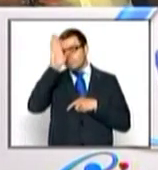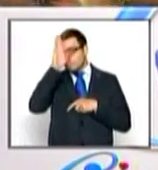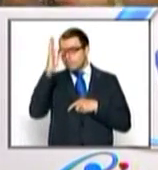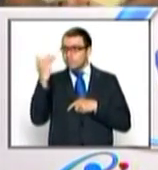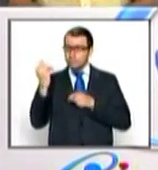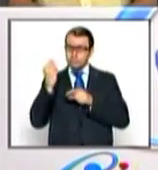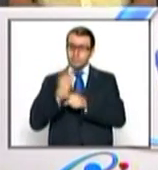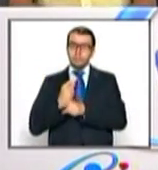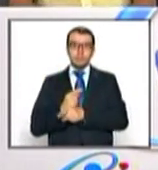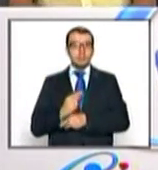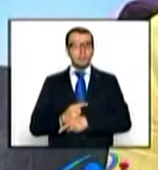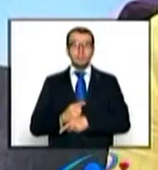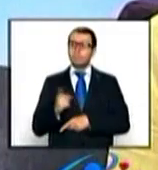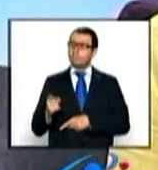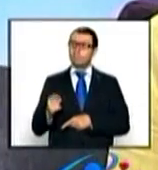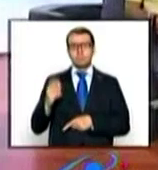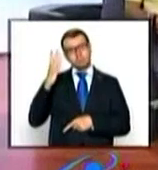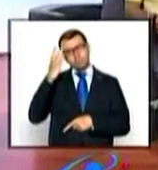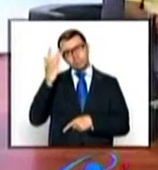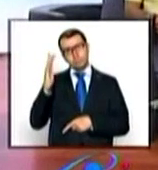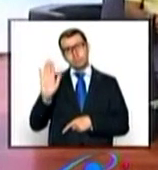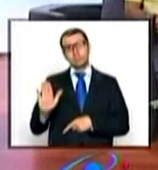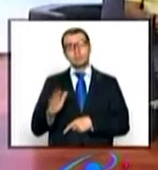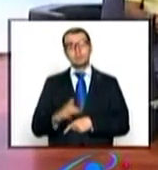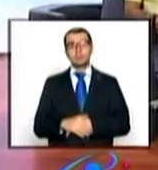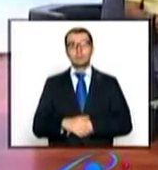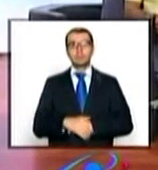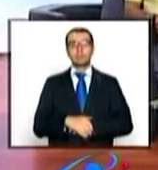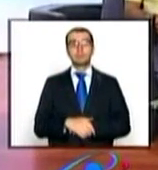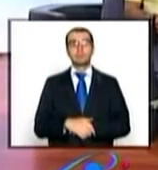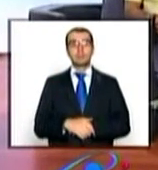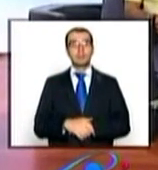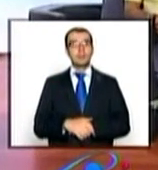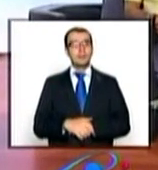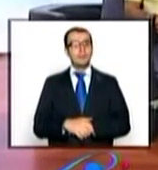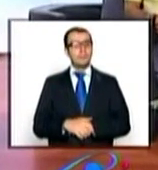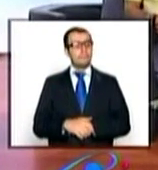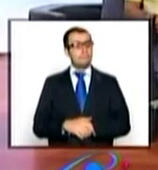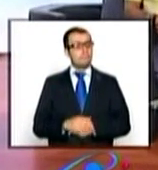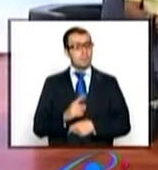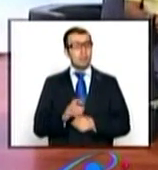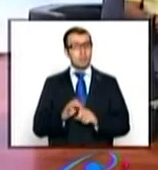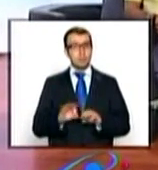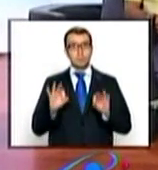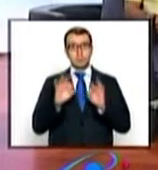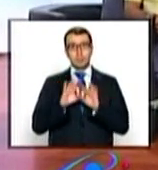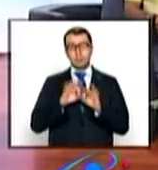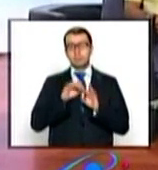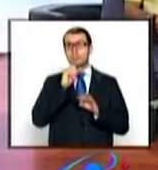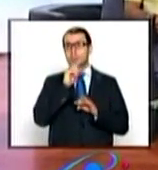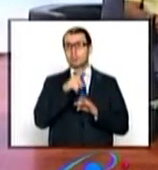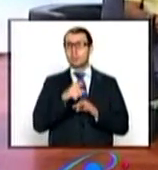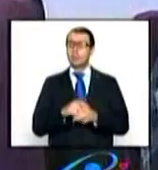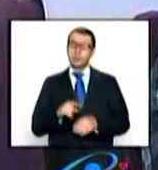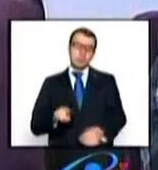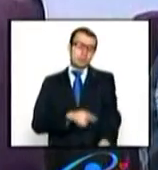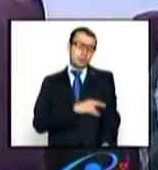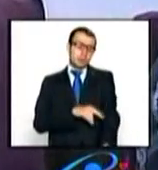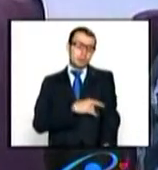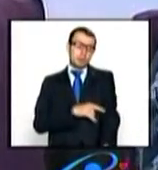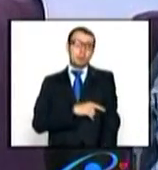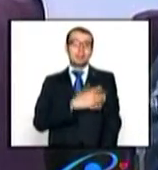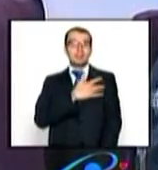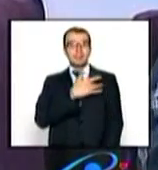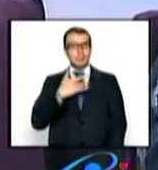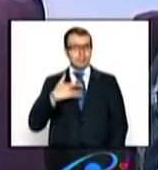la sueroterapia? Bueno, es muy importante esa pregunta. La verdad, la sueroterapia yo la cambiaría un poco y diría cuáles